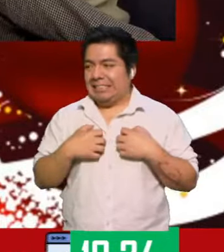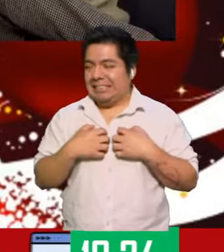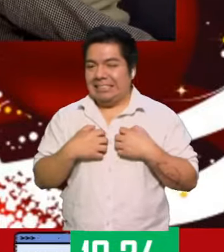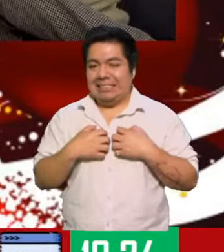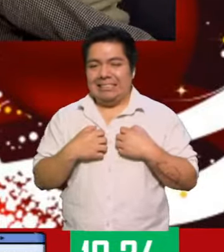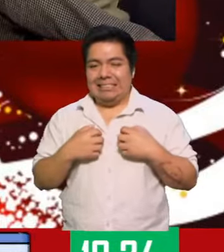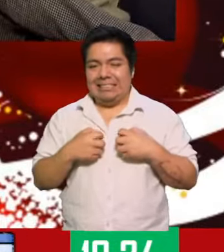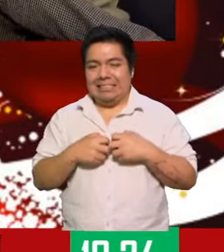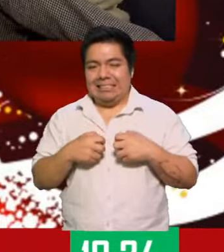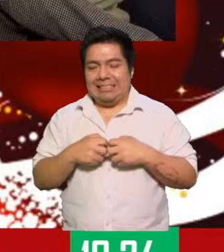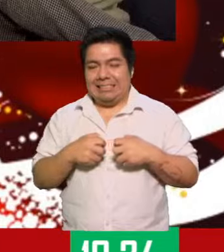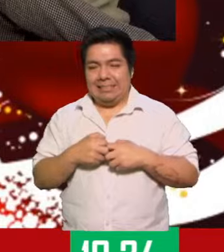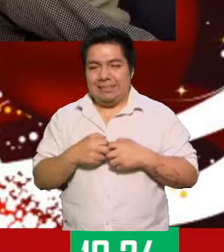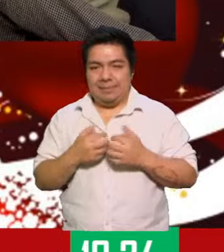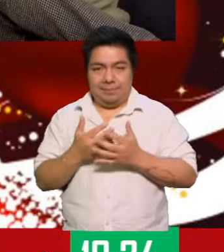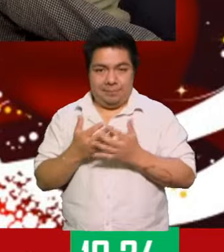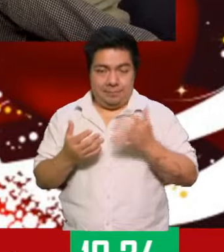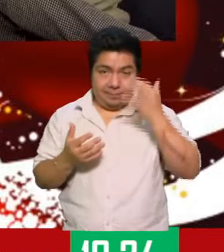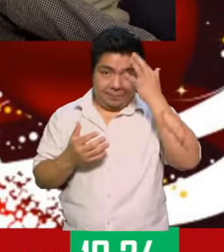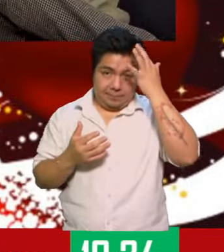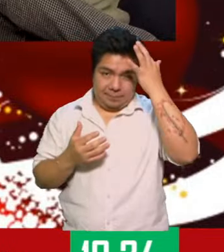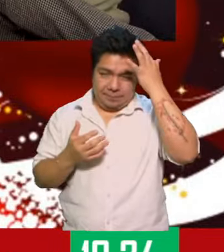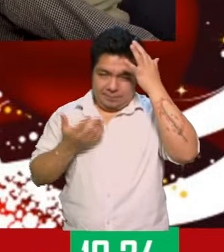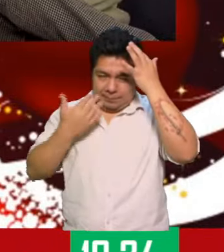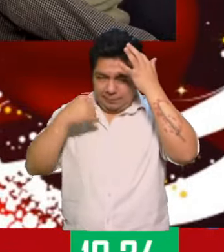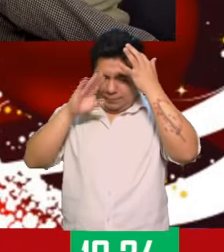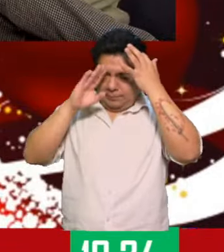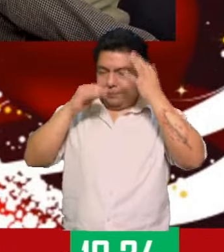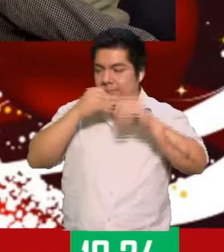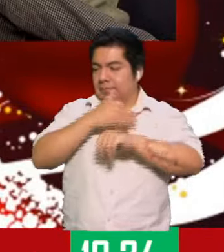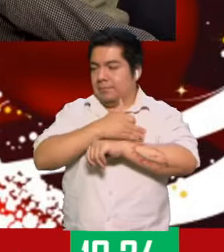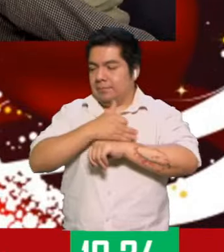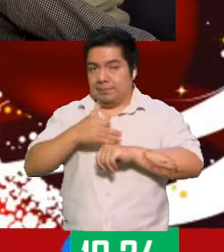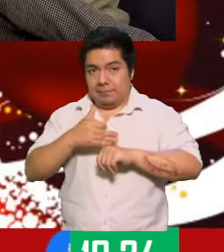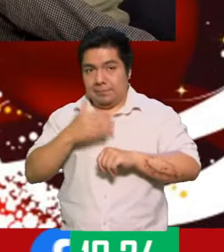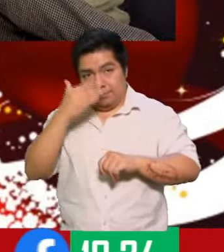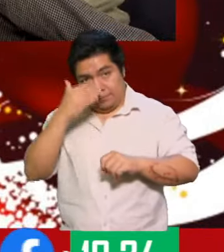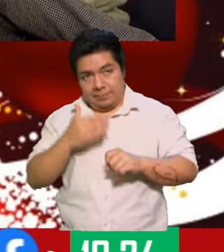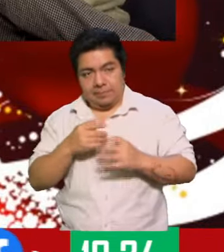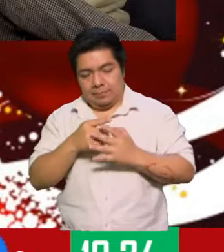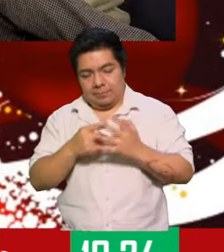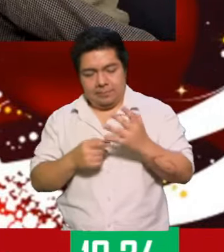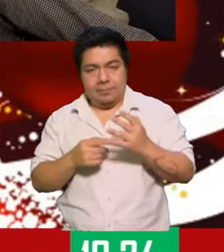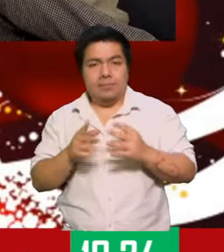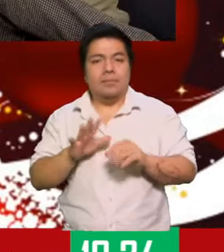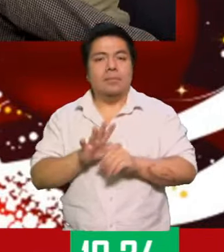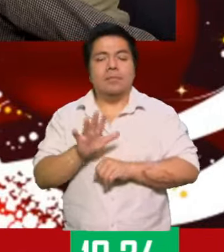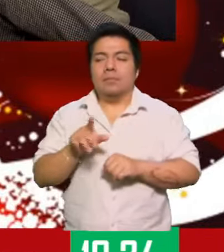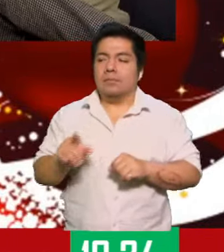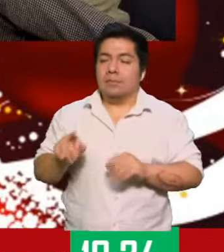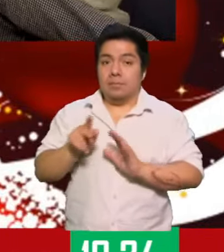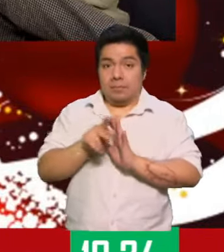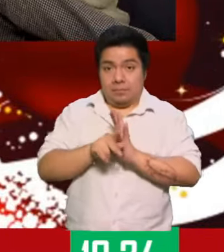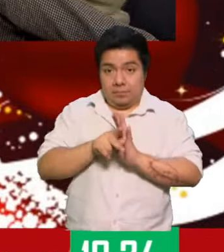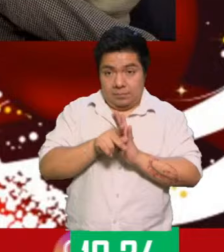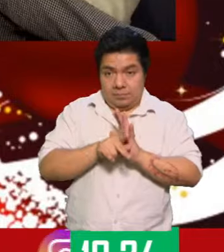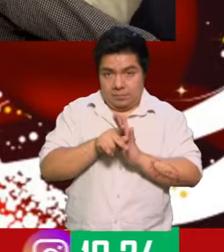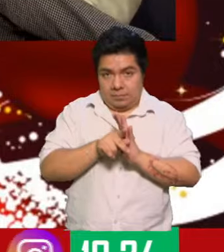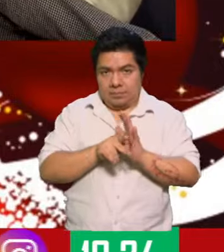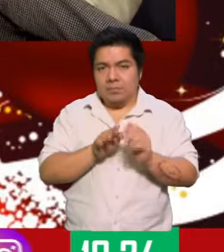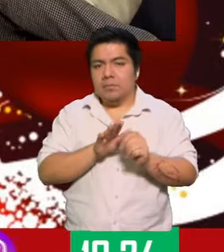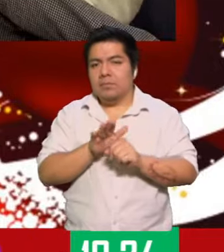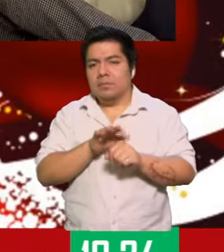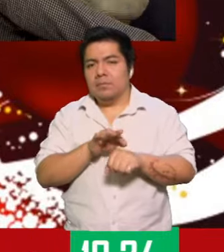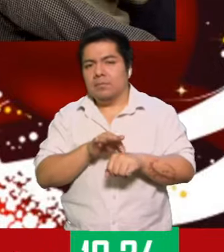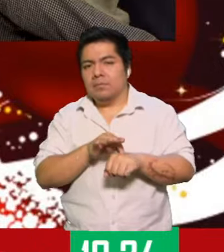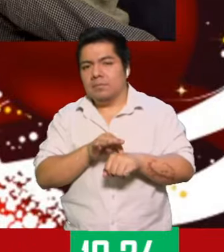nervios Bueno pues este es un es un drama familiar Pero bueno eso tiene esta peculiaridad de esta película que es que está basado